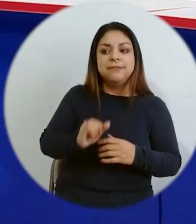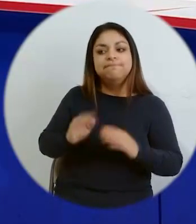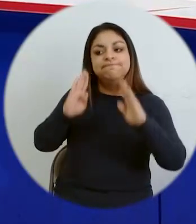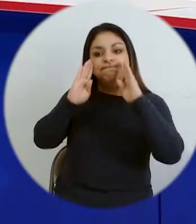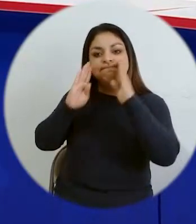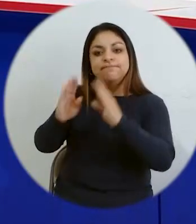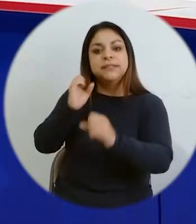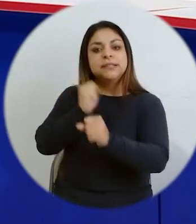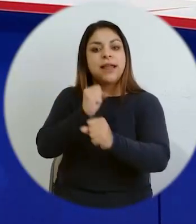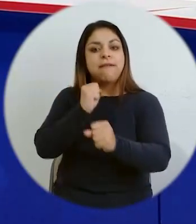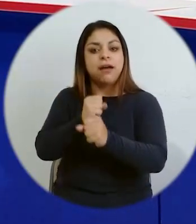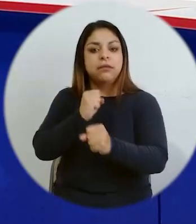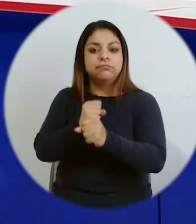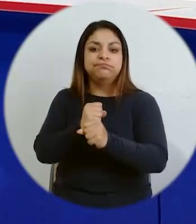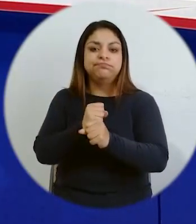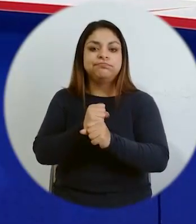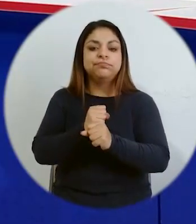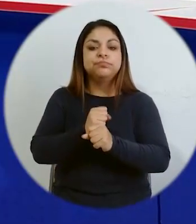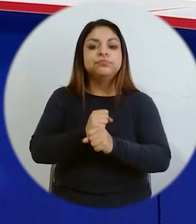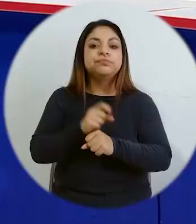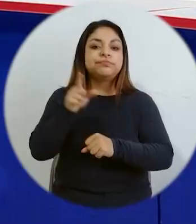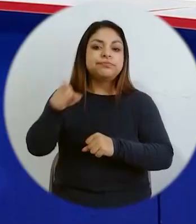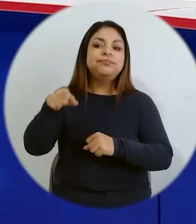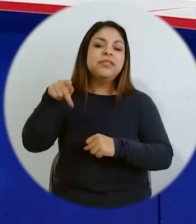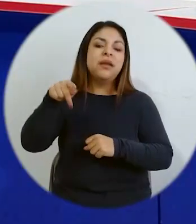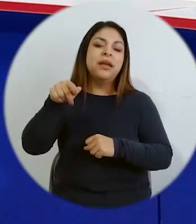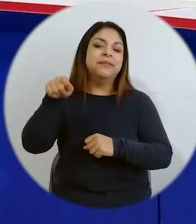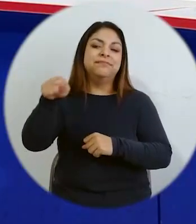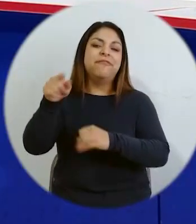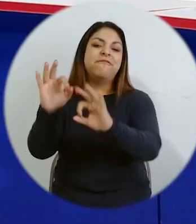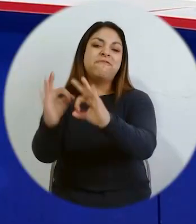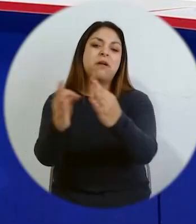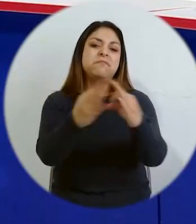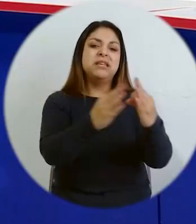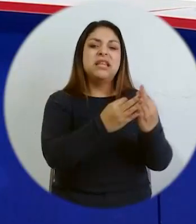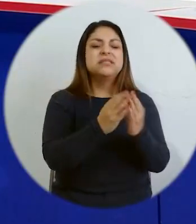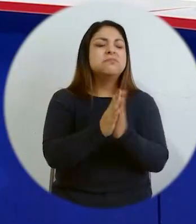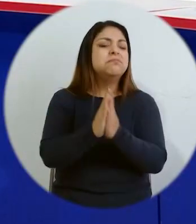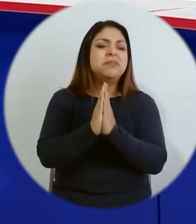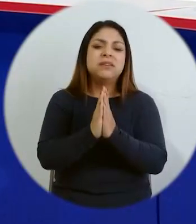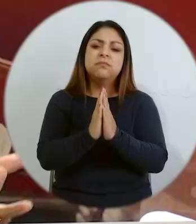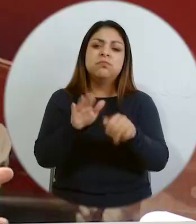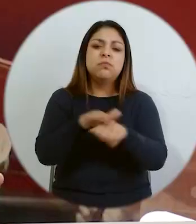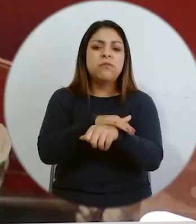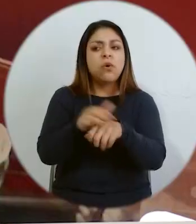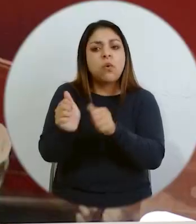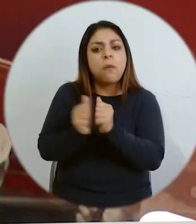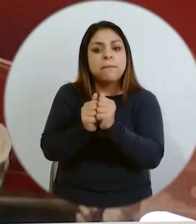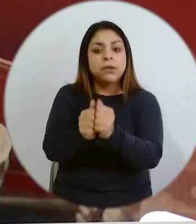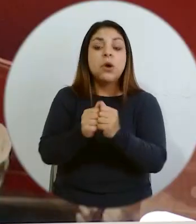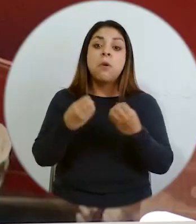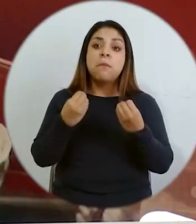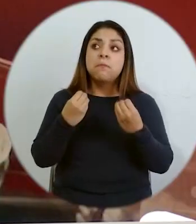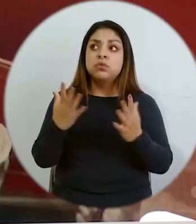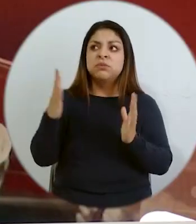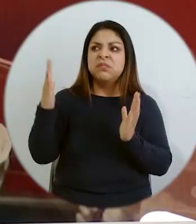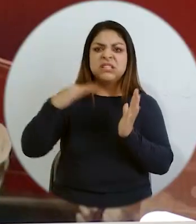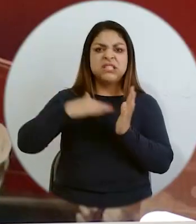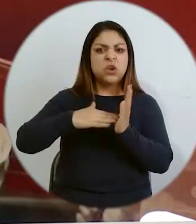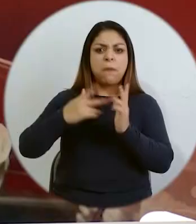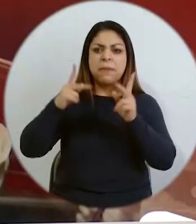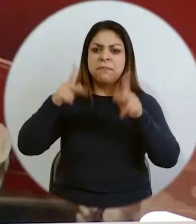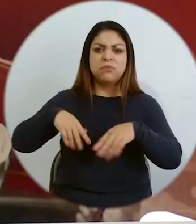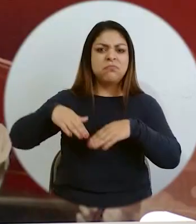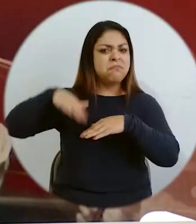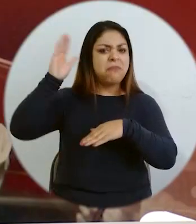propios proyectos. Hemos identificado que la familia nos pide mucha necesidad de acompañamiento. Alrededor de 5.000 personas menores de edad son usuarios